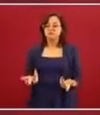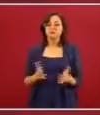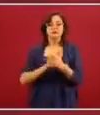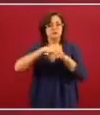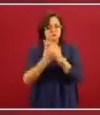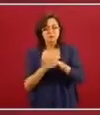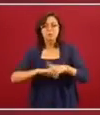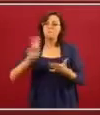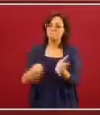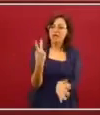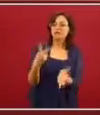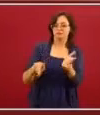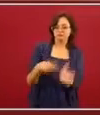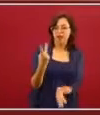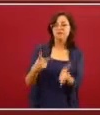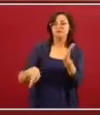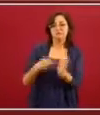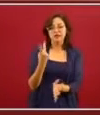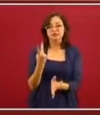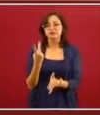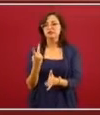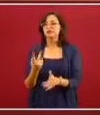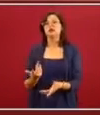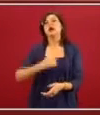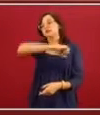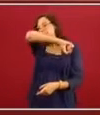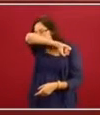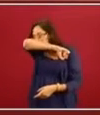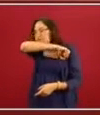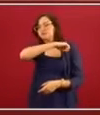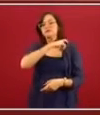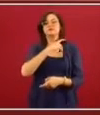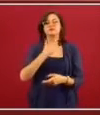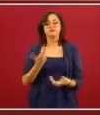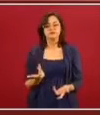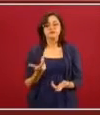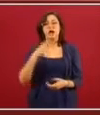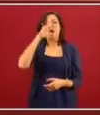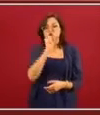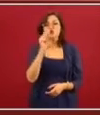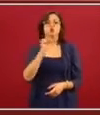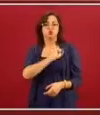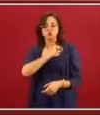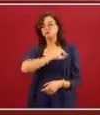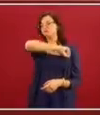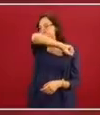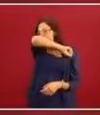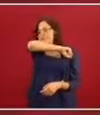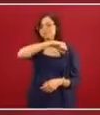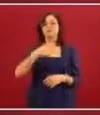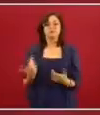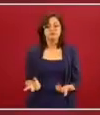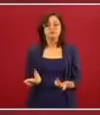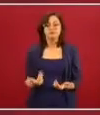se lave las manos continuamente, en la medida en que proteja su estornudo tapándose con el antebrazo, en la medida en